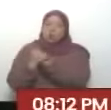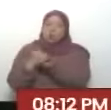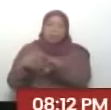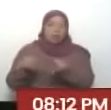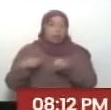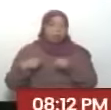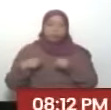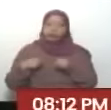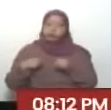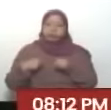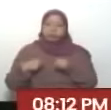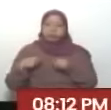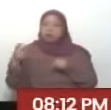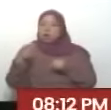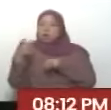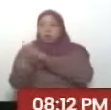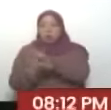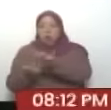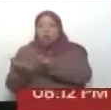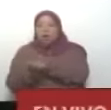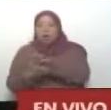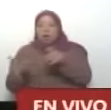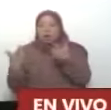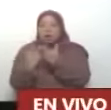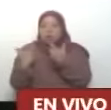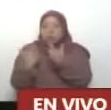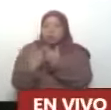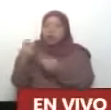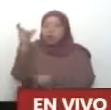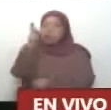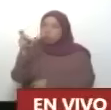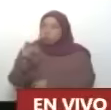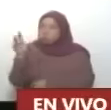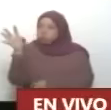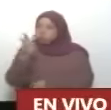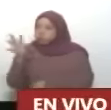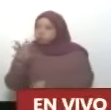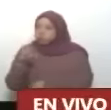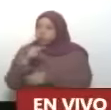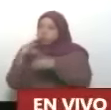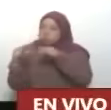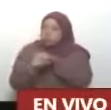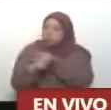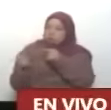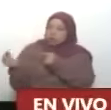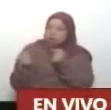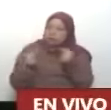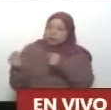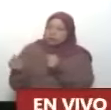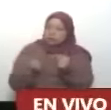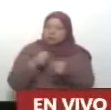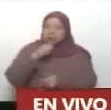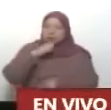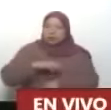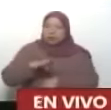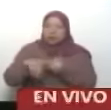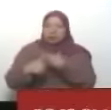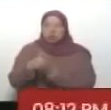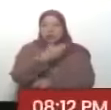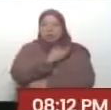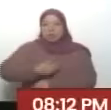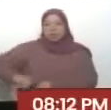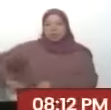Justicia para resolver la controversia territorial sobre la Guayana Esequiba? Posición histórica, desde Isaías Medina